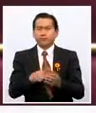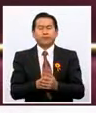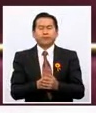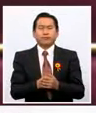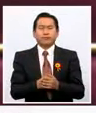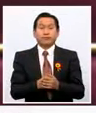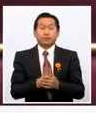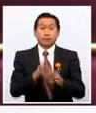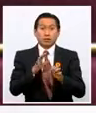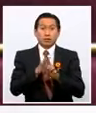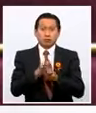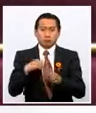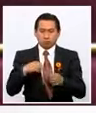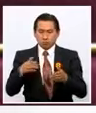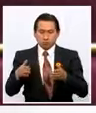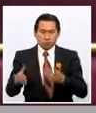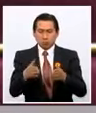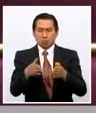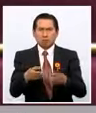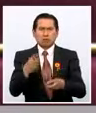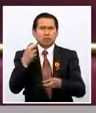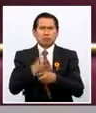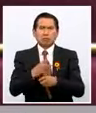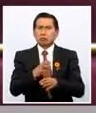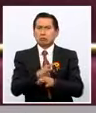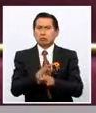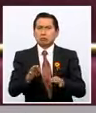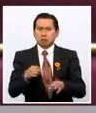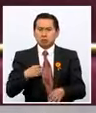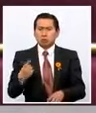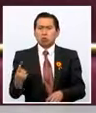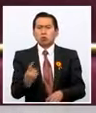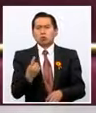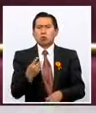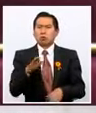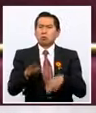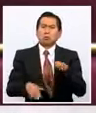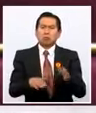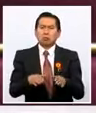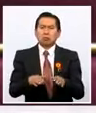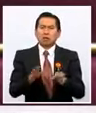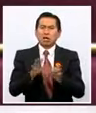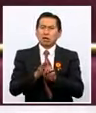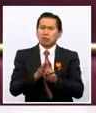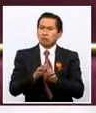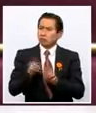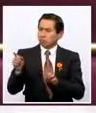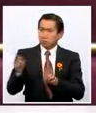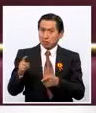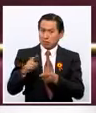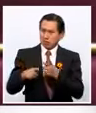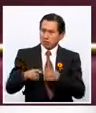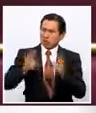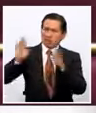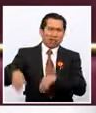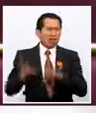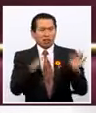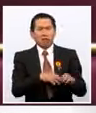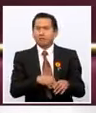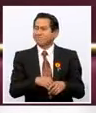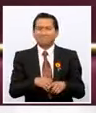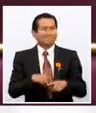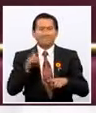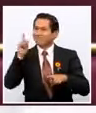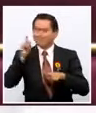hace esos caminos tan duros andando solo y dejando de lado al prójimo nadie